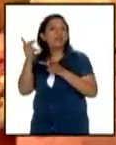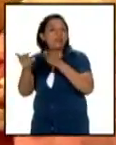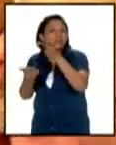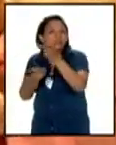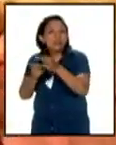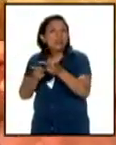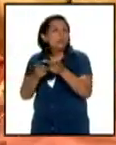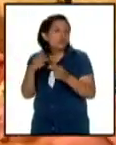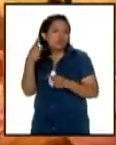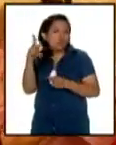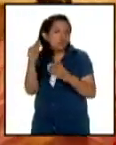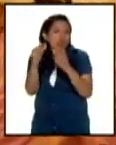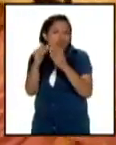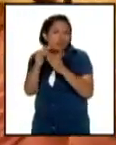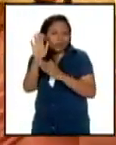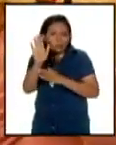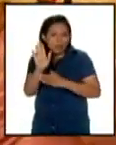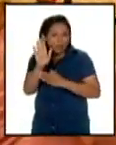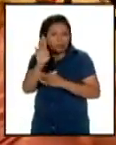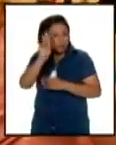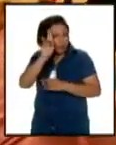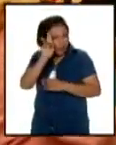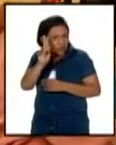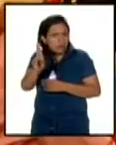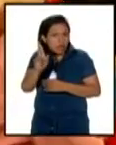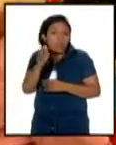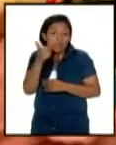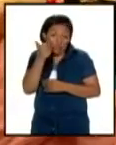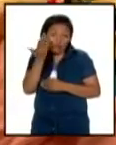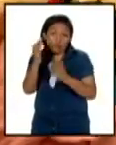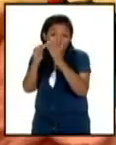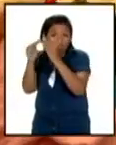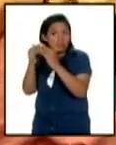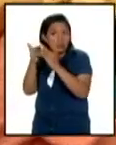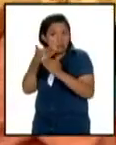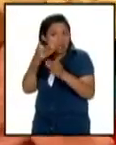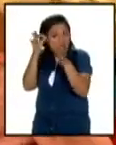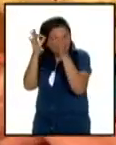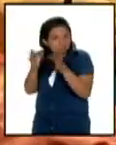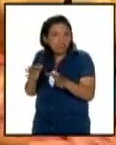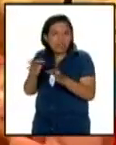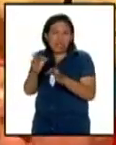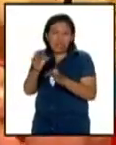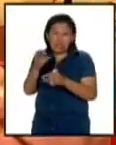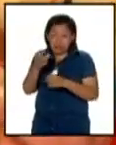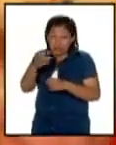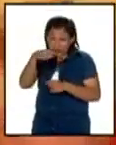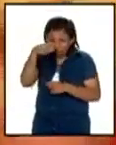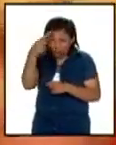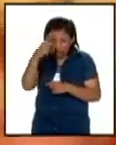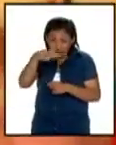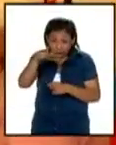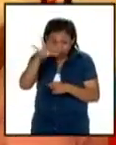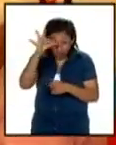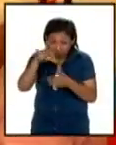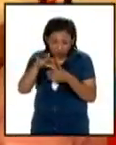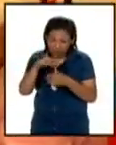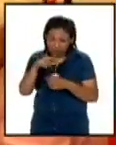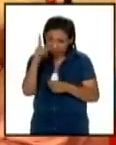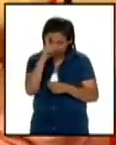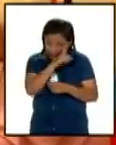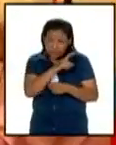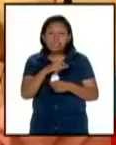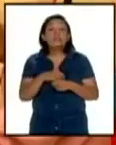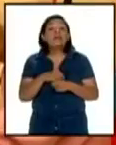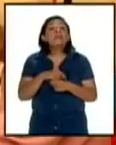su casa, su vivienda se les respeta y sí se busca, bueno, que estén en buenas condiciones, que no siempre es tan fácil conseguirlo. Lo que saben, lo